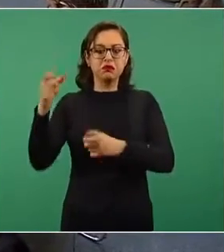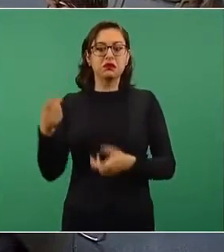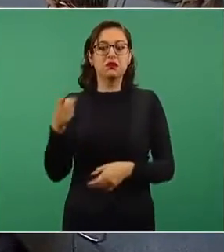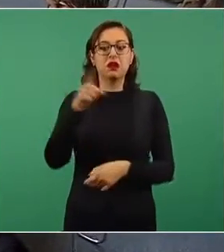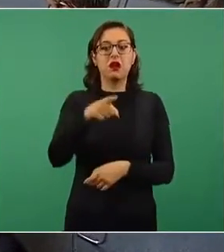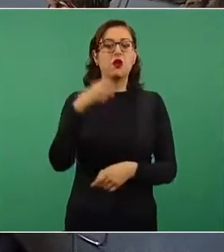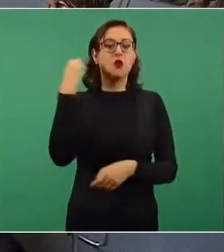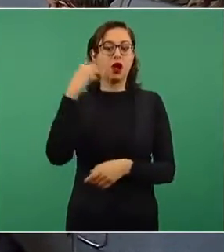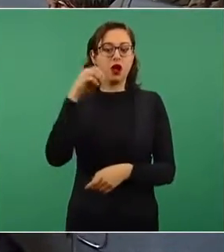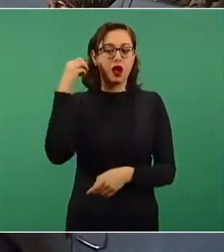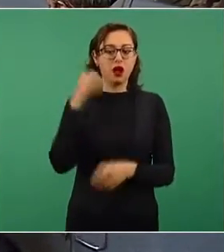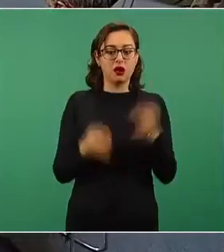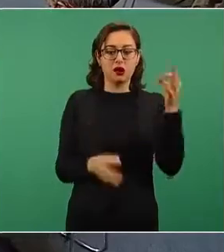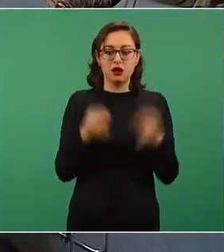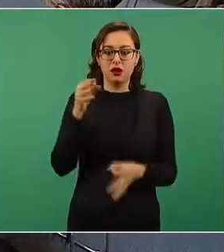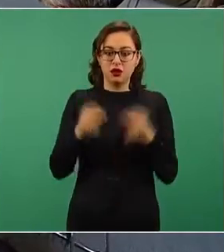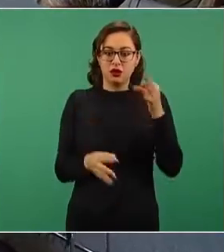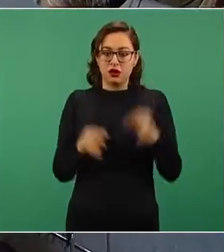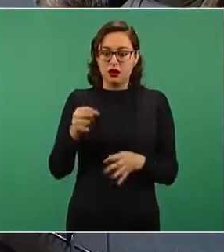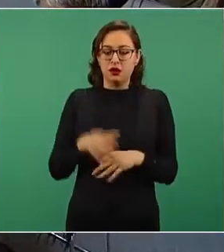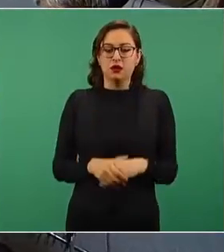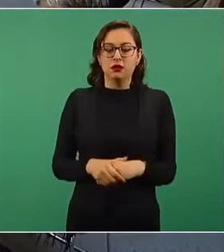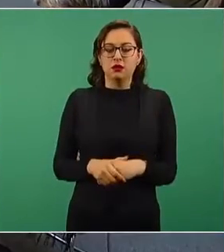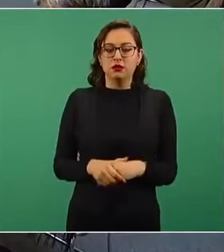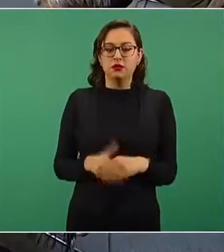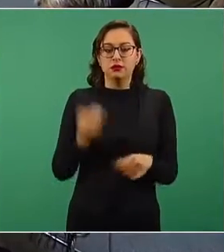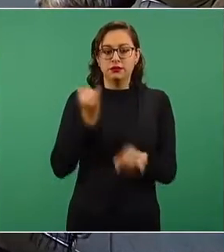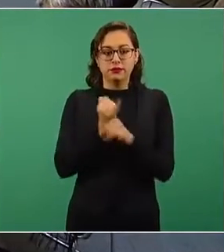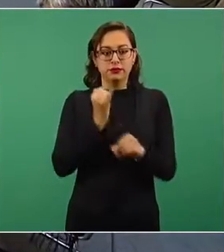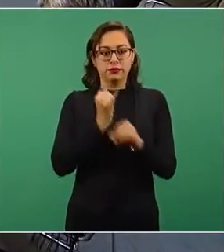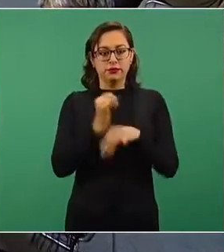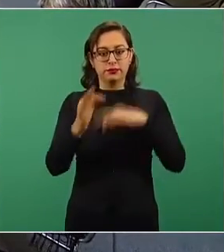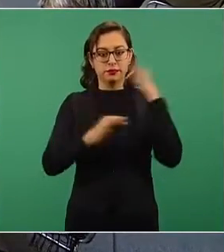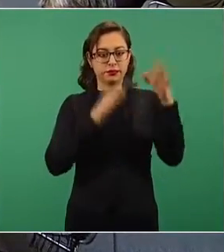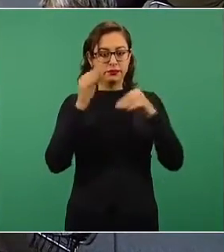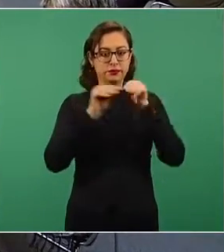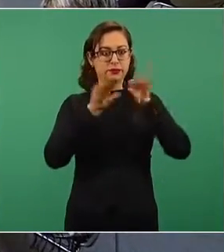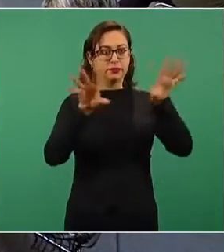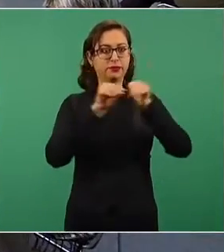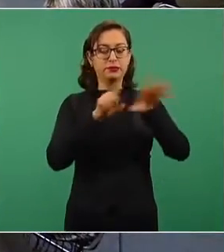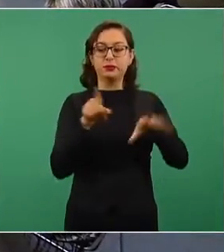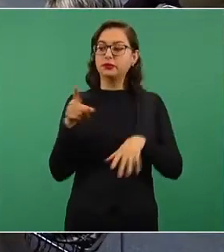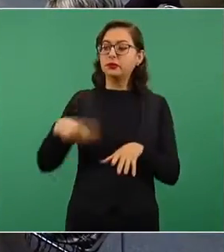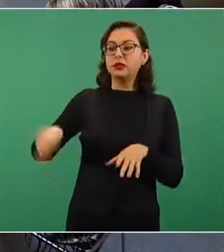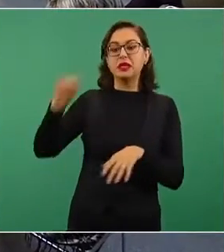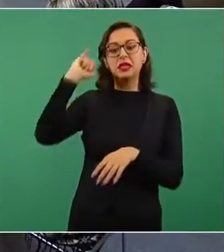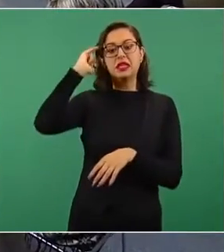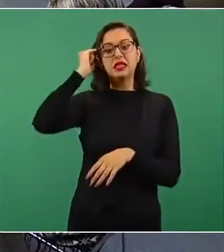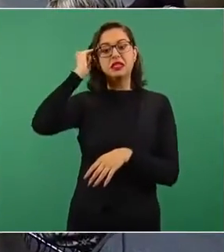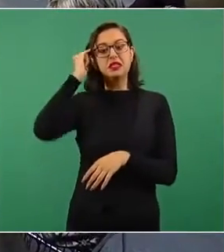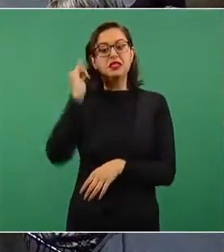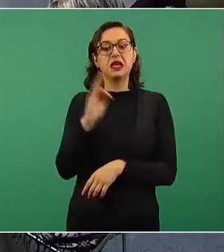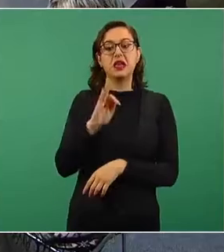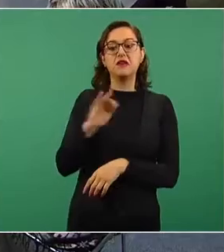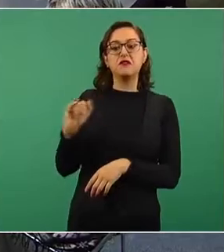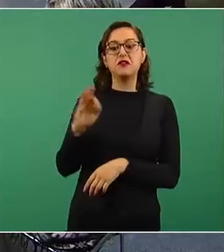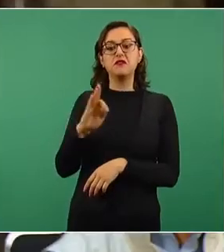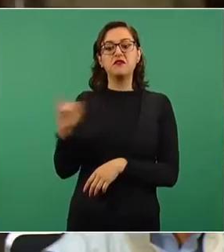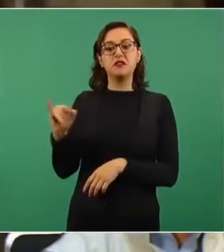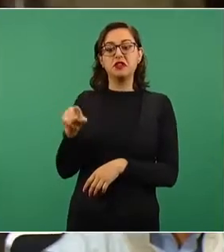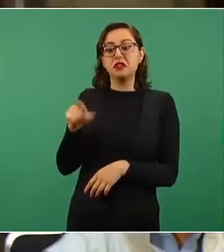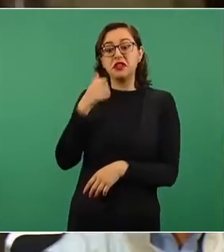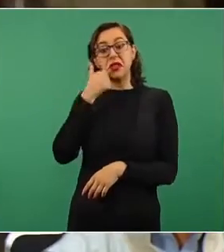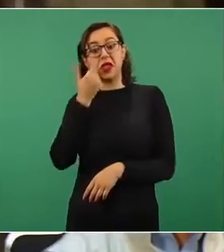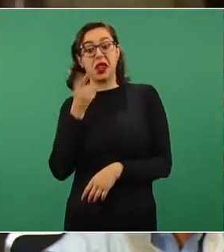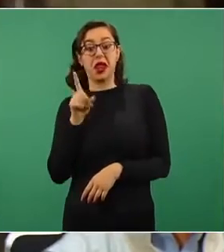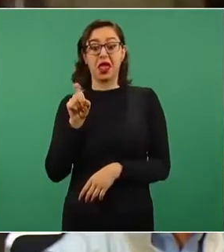de Oaxaca, se les hacía campaña en redes, se les llamaba indígenas fifís por estar exigiendo el